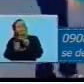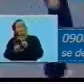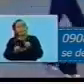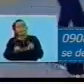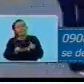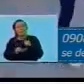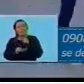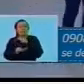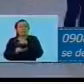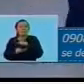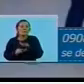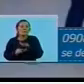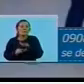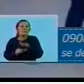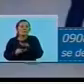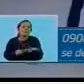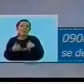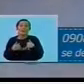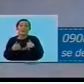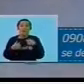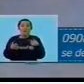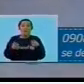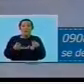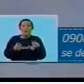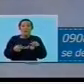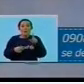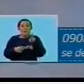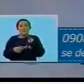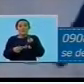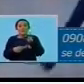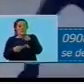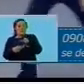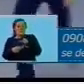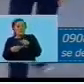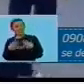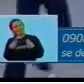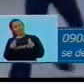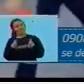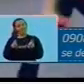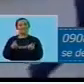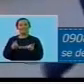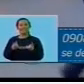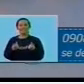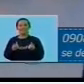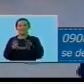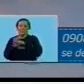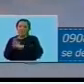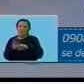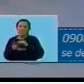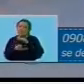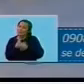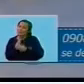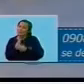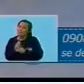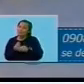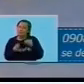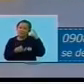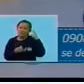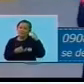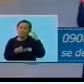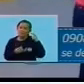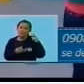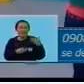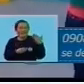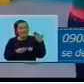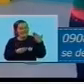que haya más fanáticos de UNICEF y más fanáticos de todos los proyectos que estamos realizando. Y ahora vamos a invitar a todos los que quieran ser fanáticos